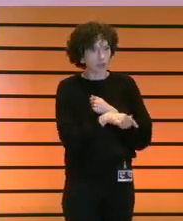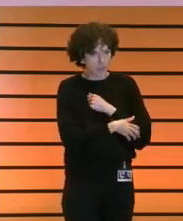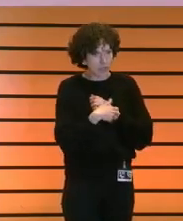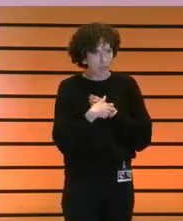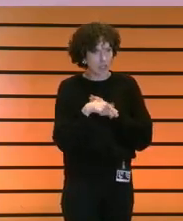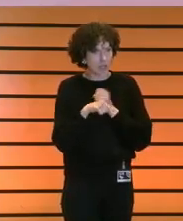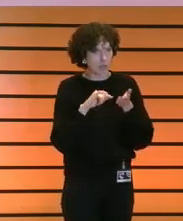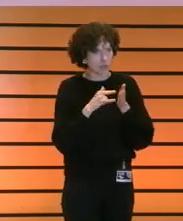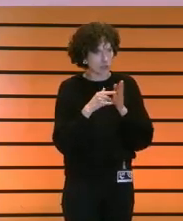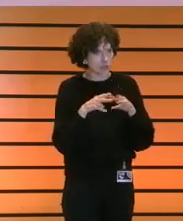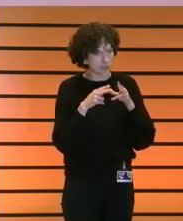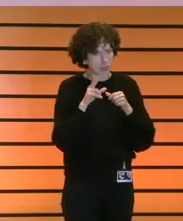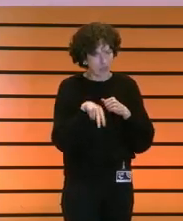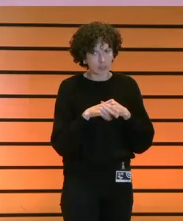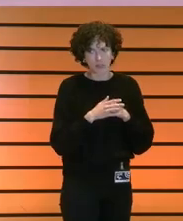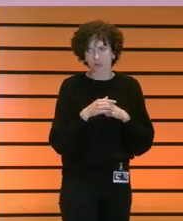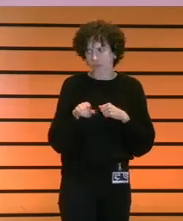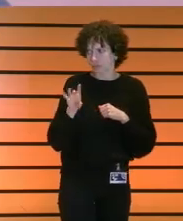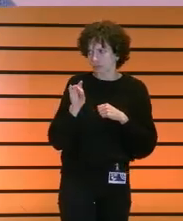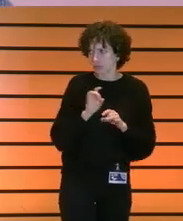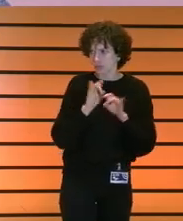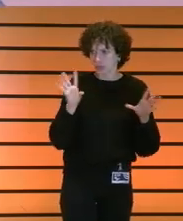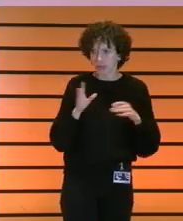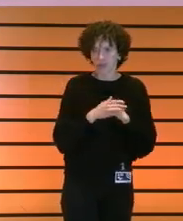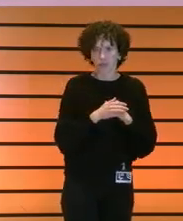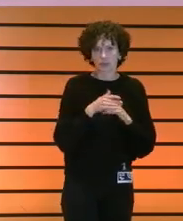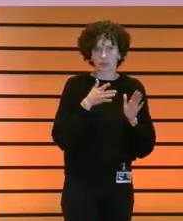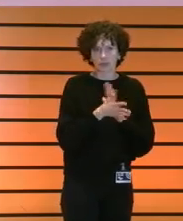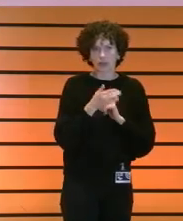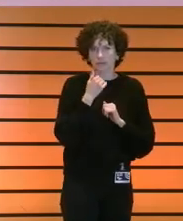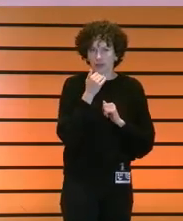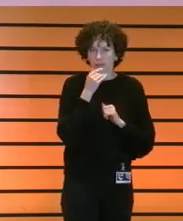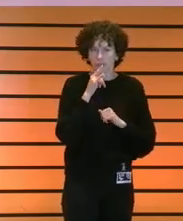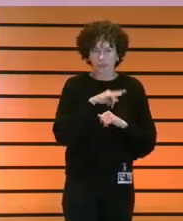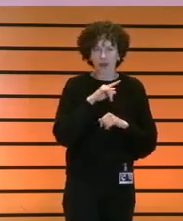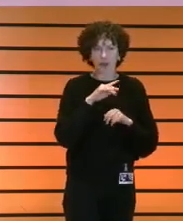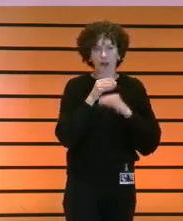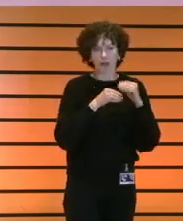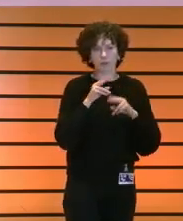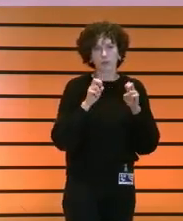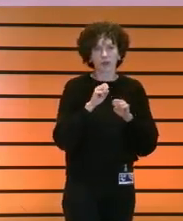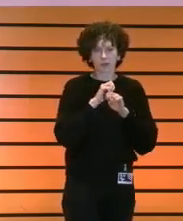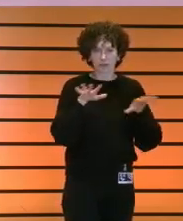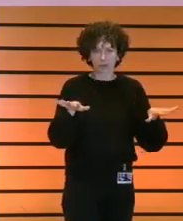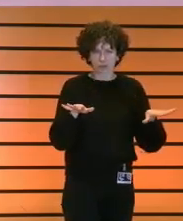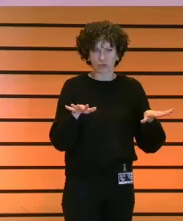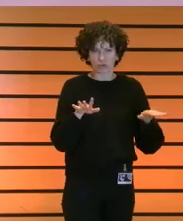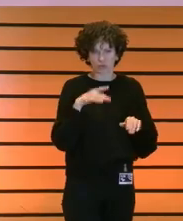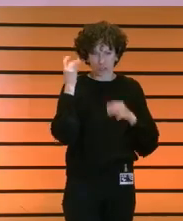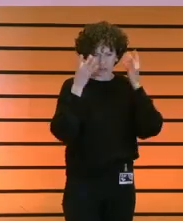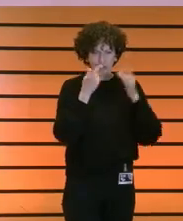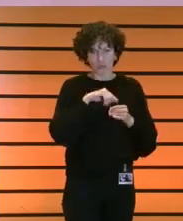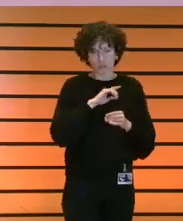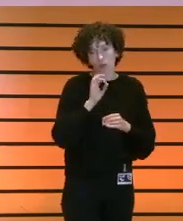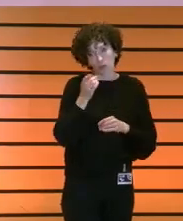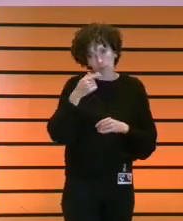Sí, claro. Y dices, algo estamos haciendo mal a nivel difusión de nuestras actividades o de vuestras actividades, que